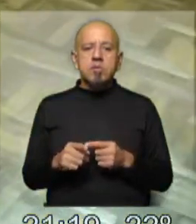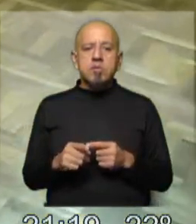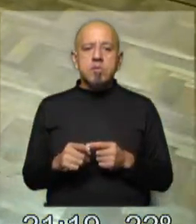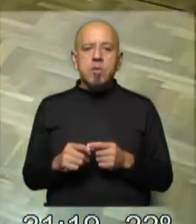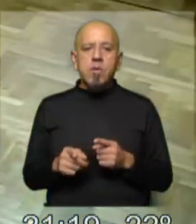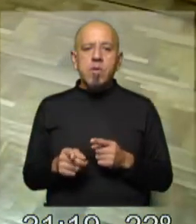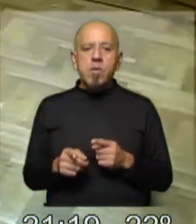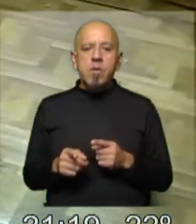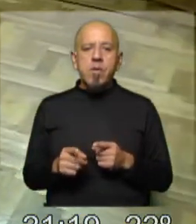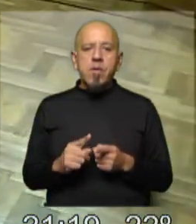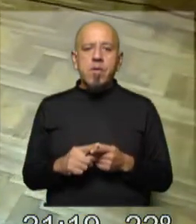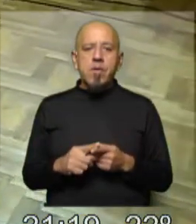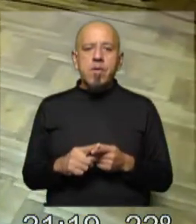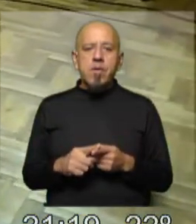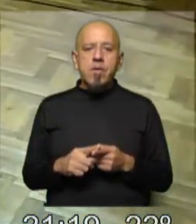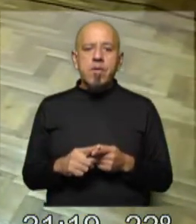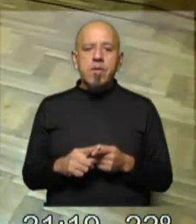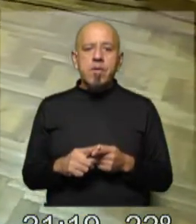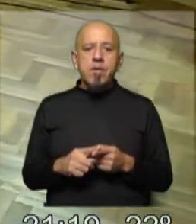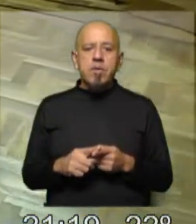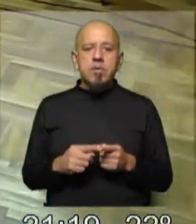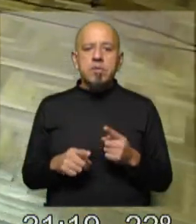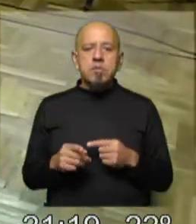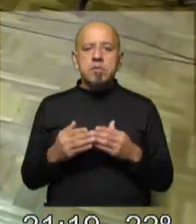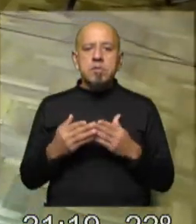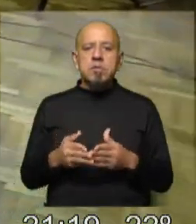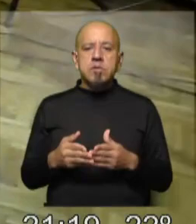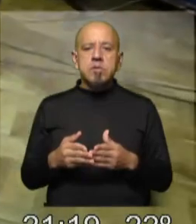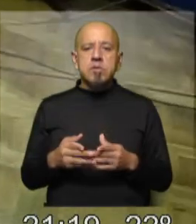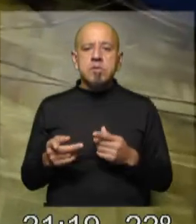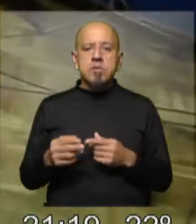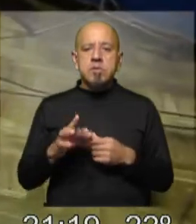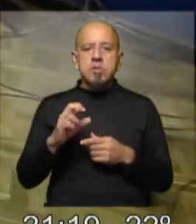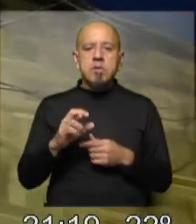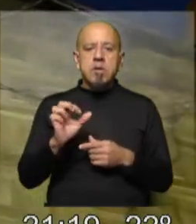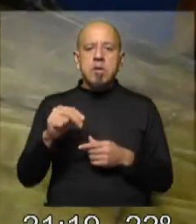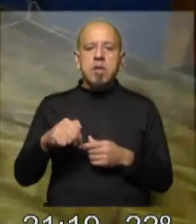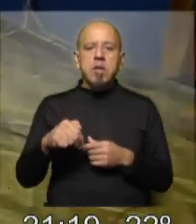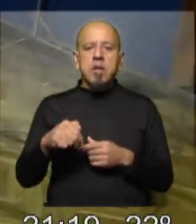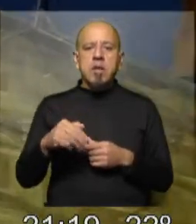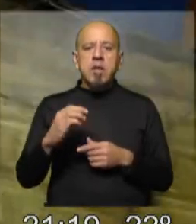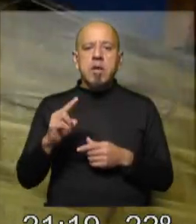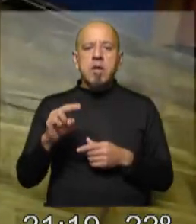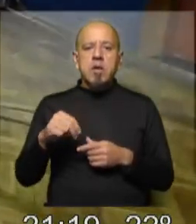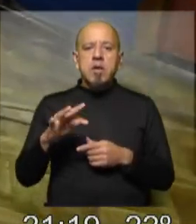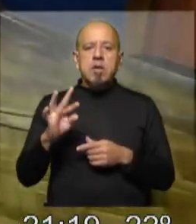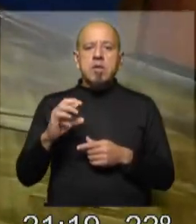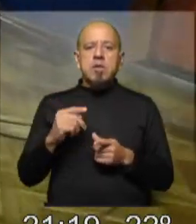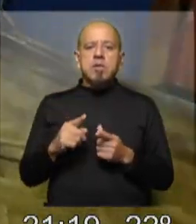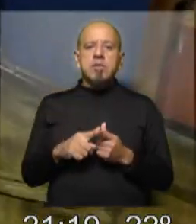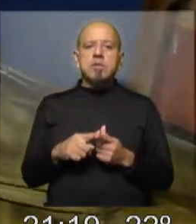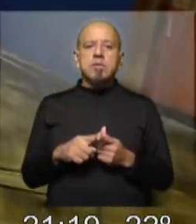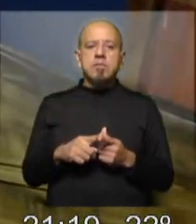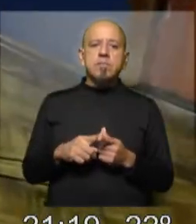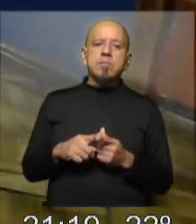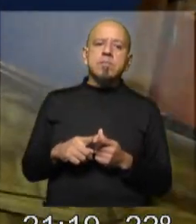muchas canciones sueltas, digamos, ¿no? Bien, Nacho, para cerrar, quería preguntarte por el disco Reencuentro, que justamente grabaron las voces de Oro y Platino,